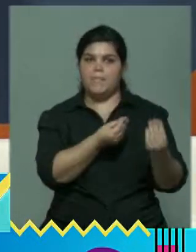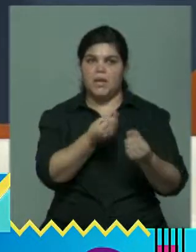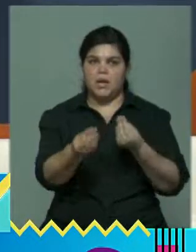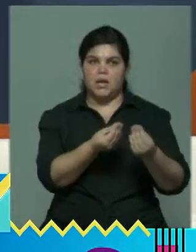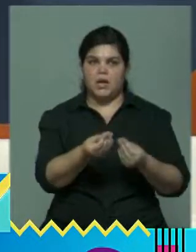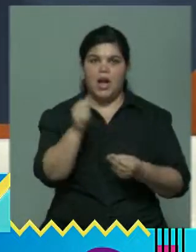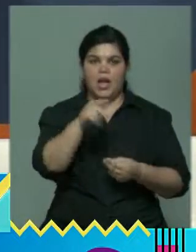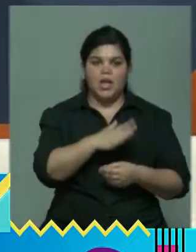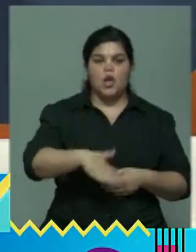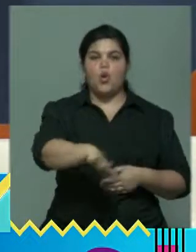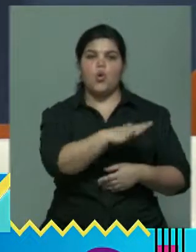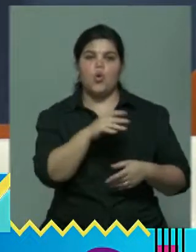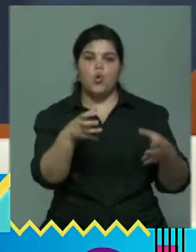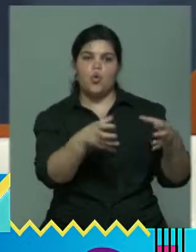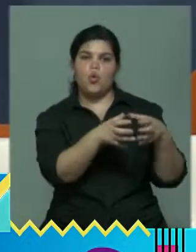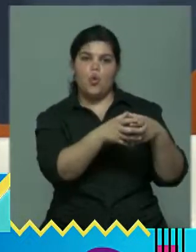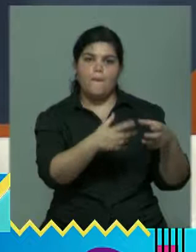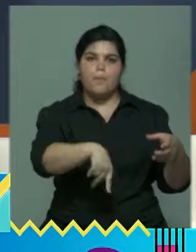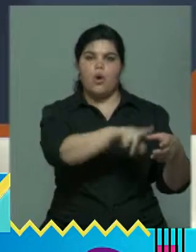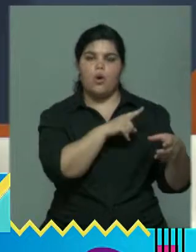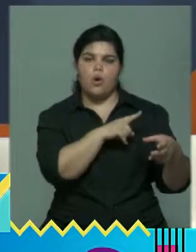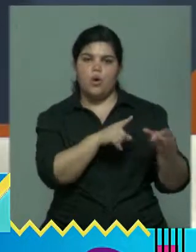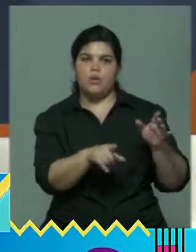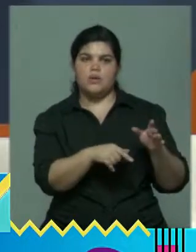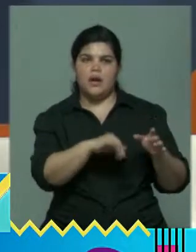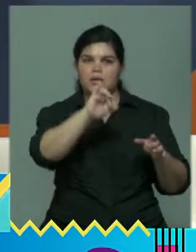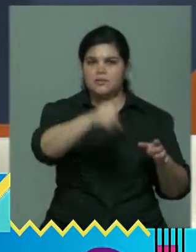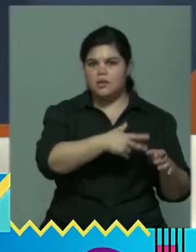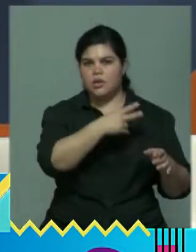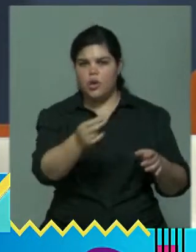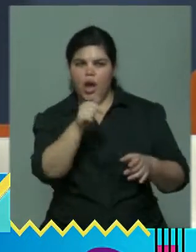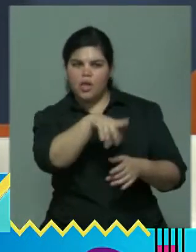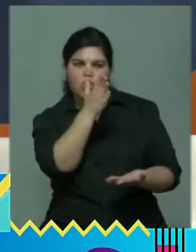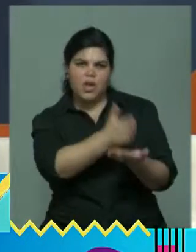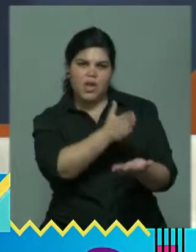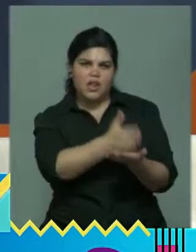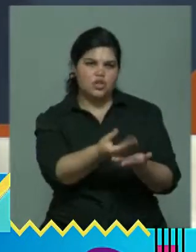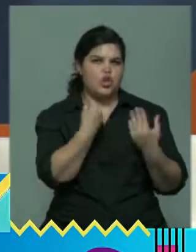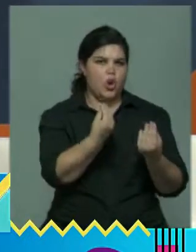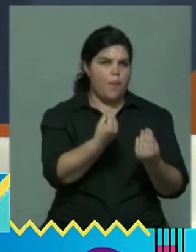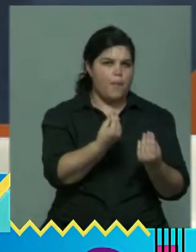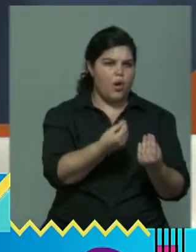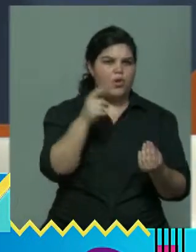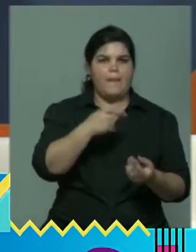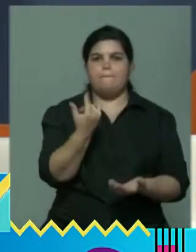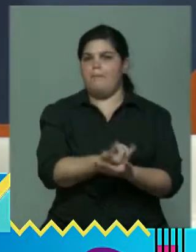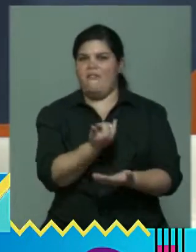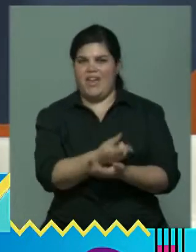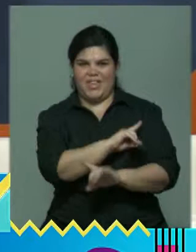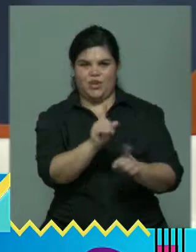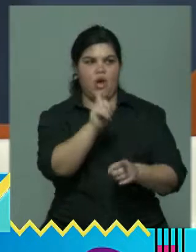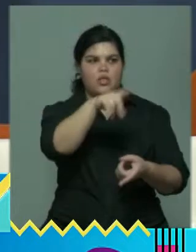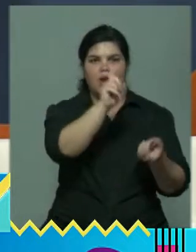del colectivo. Claro. Sí, hasta el planteo era si se reconoce o no como derecho, era más profundo, no era una cuestión de que después iban y si se casaban